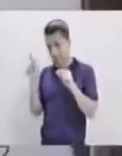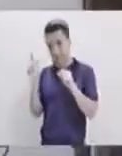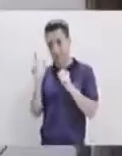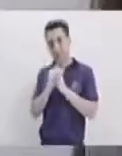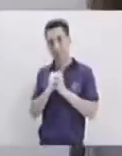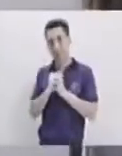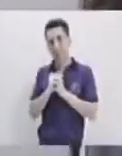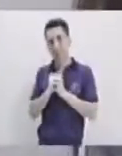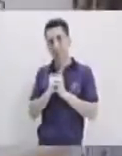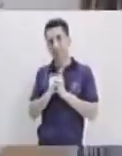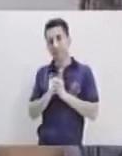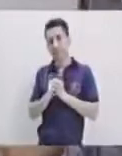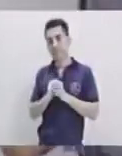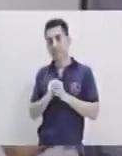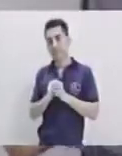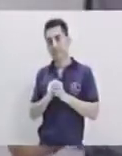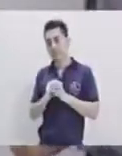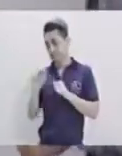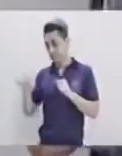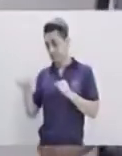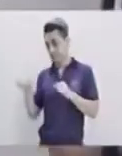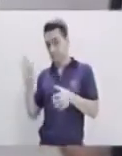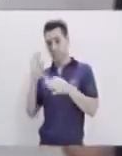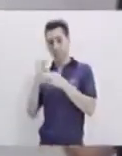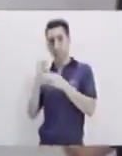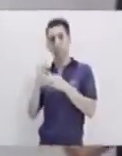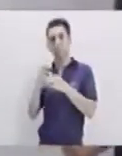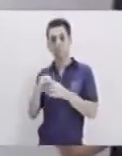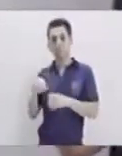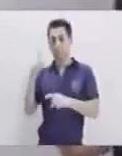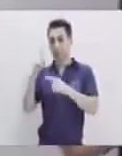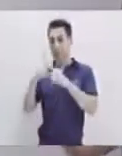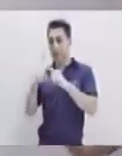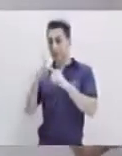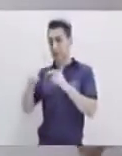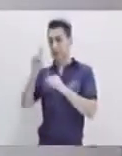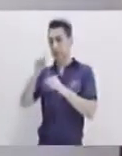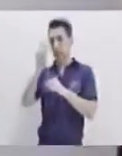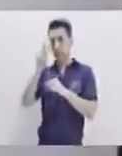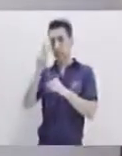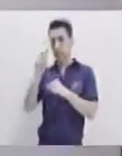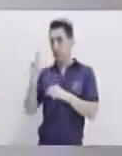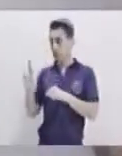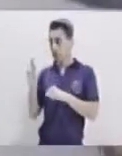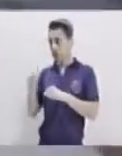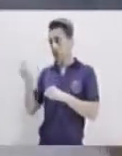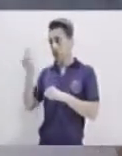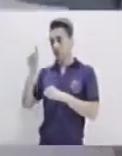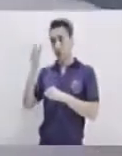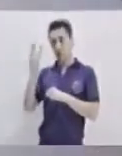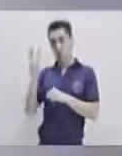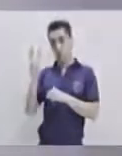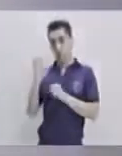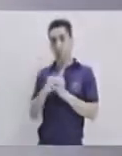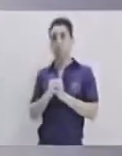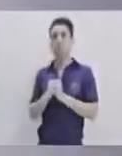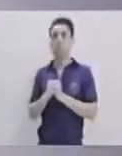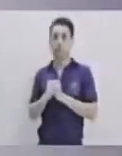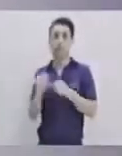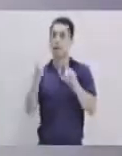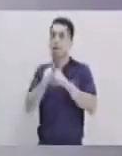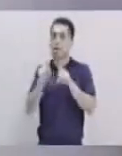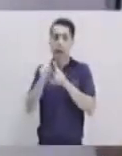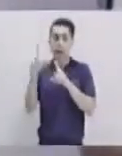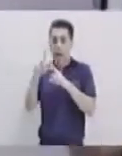ir buscando. Y sería con esta. X al cuadrado y al cubo. Si es el